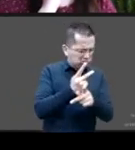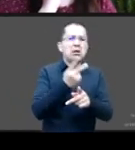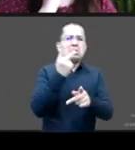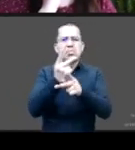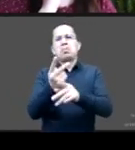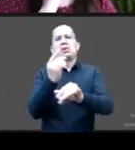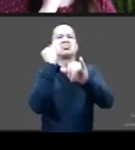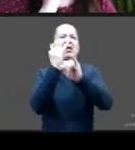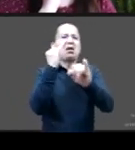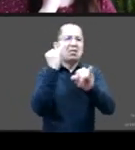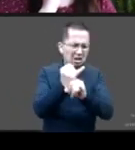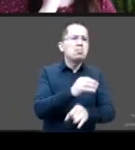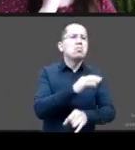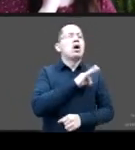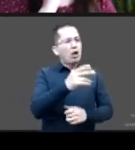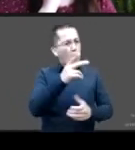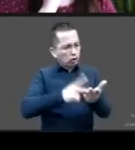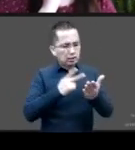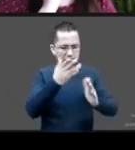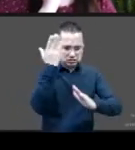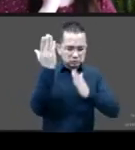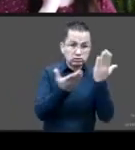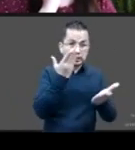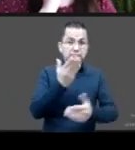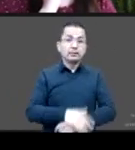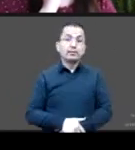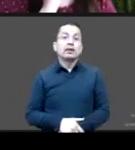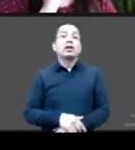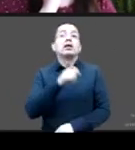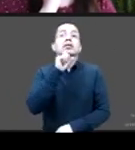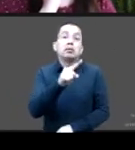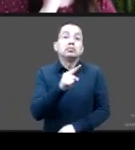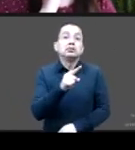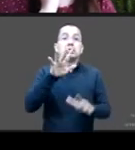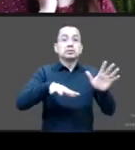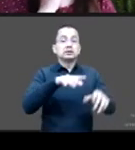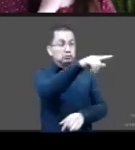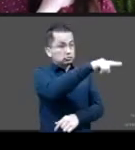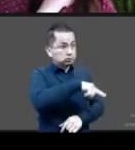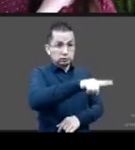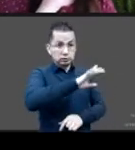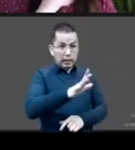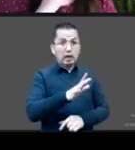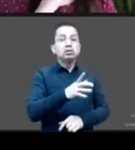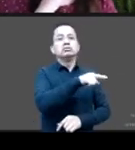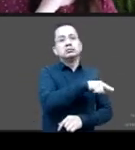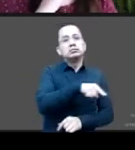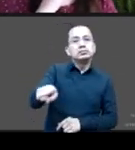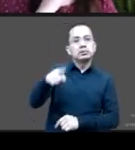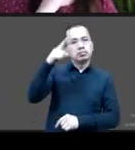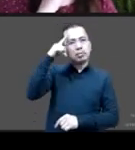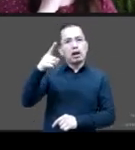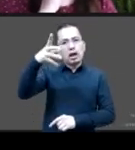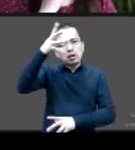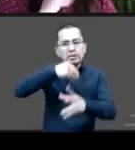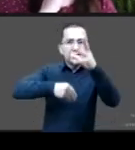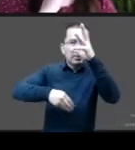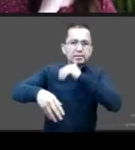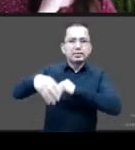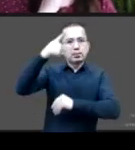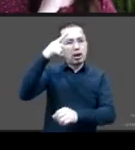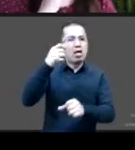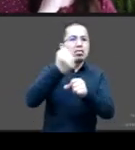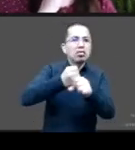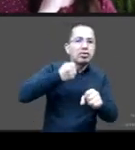finalmente se les vincula a experiencias de práctica de trabajo y trabajo ¿qué nos ha pasado en estos más de tres meses que